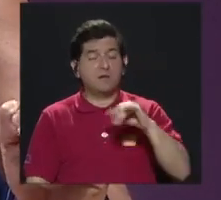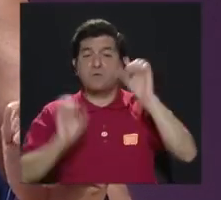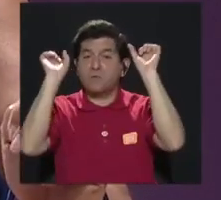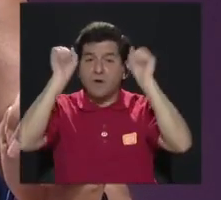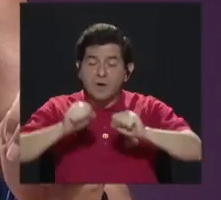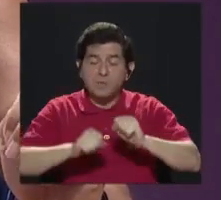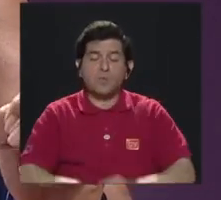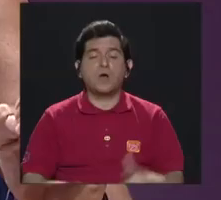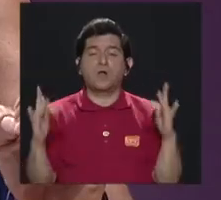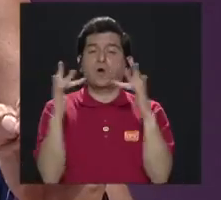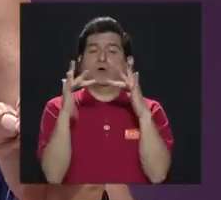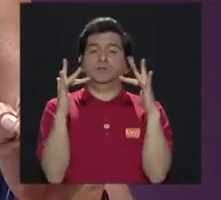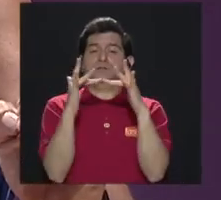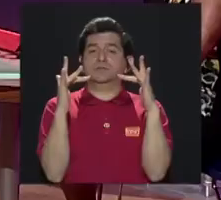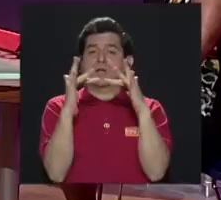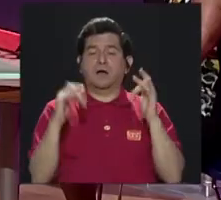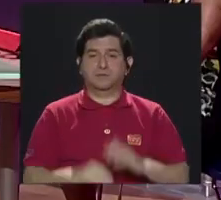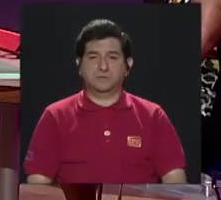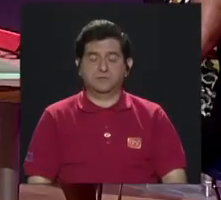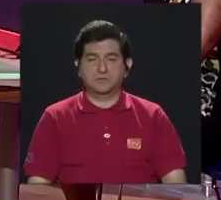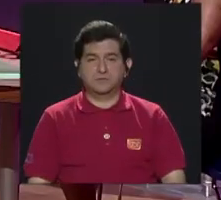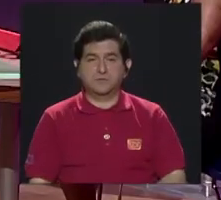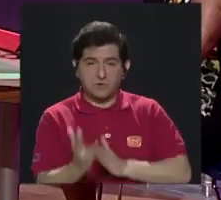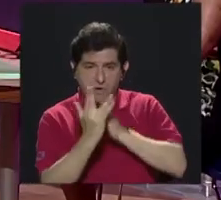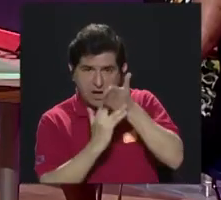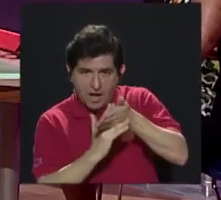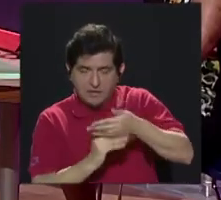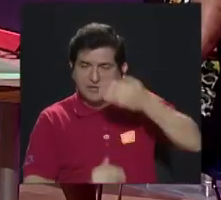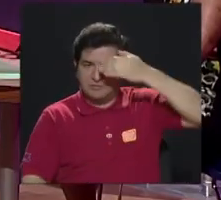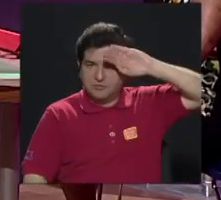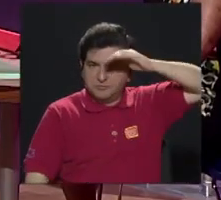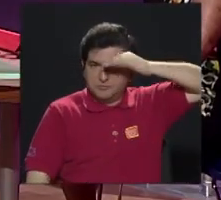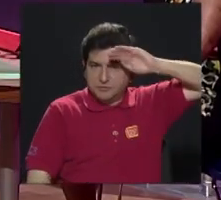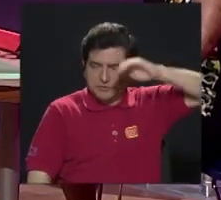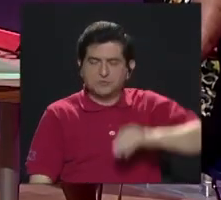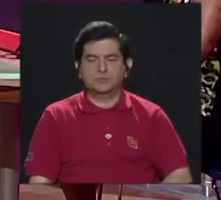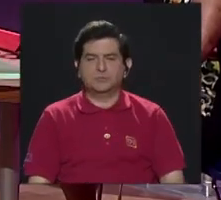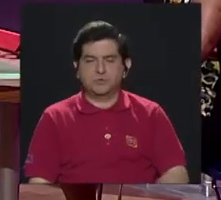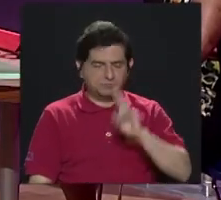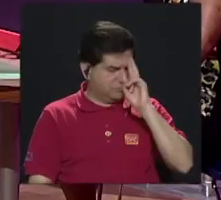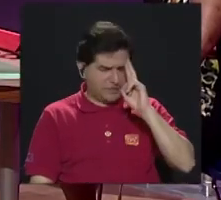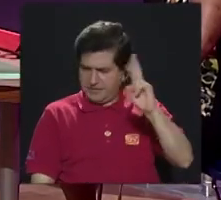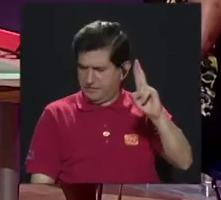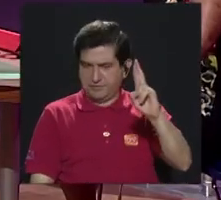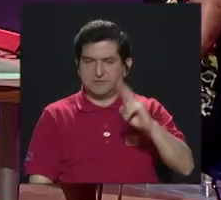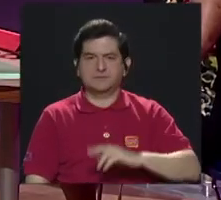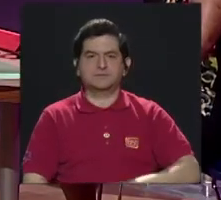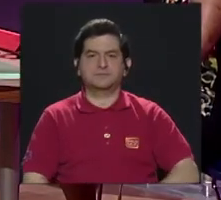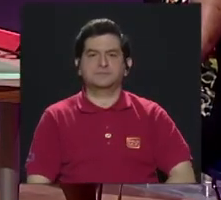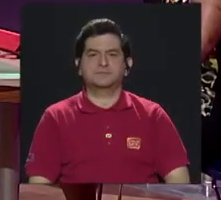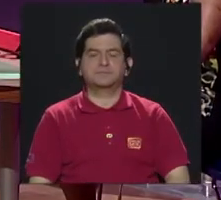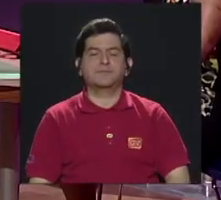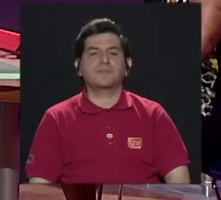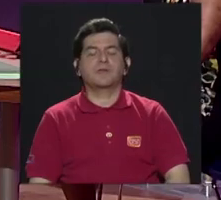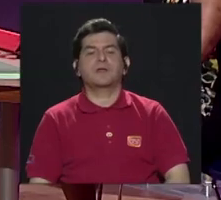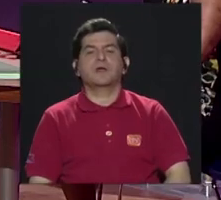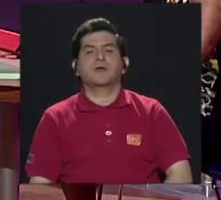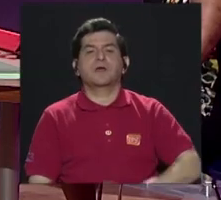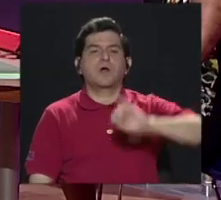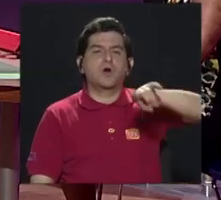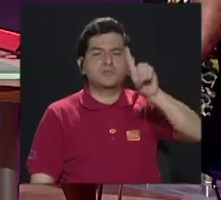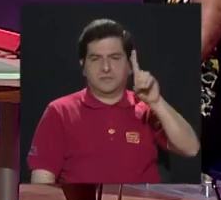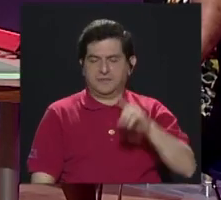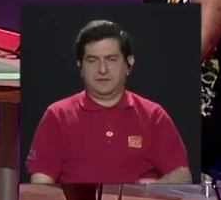puede contactar mediante nuestra página de Facebook, Irreverencias. José Daniel,